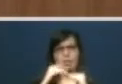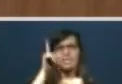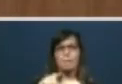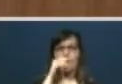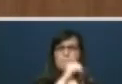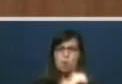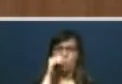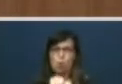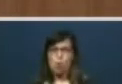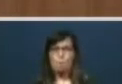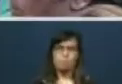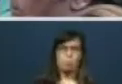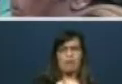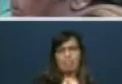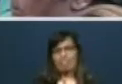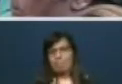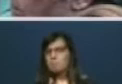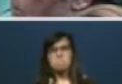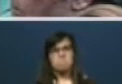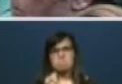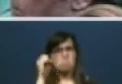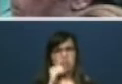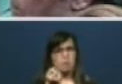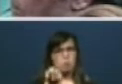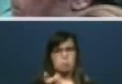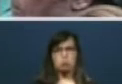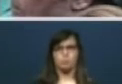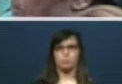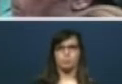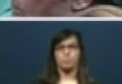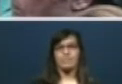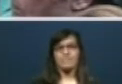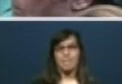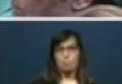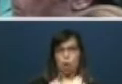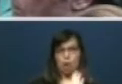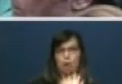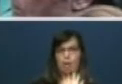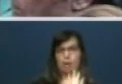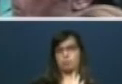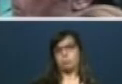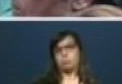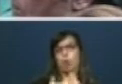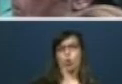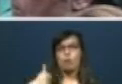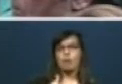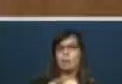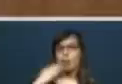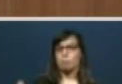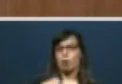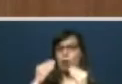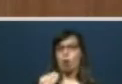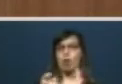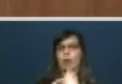rezagados notablemente baja queremos que la ley orgánica para la mejora de la calidad educativa sirva para consolidar